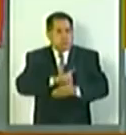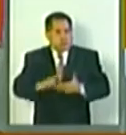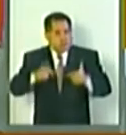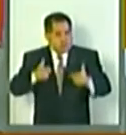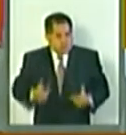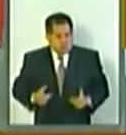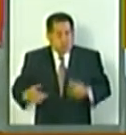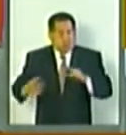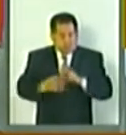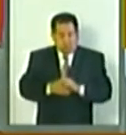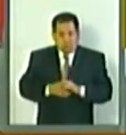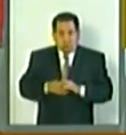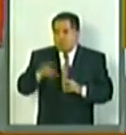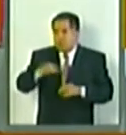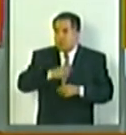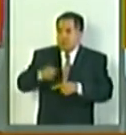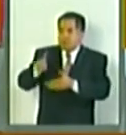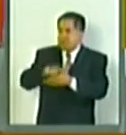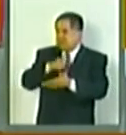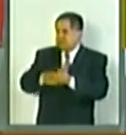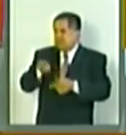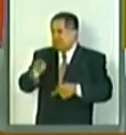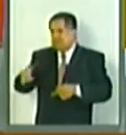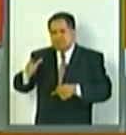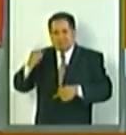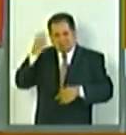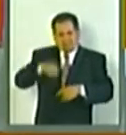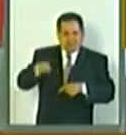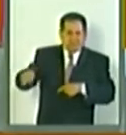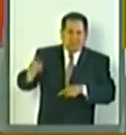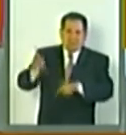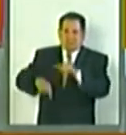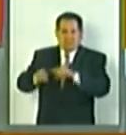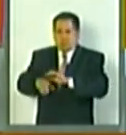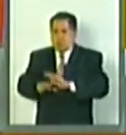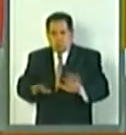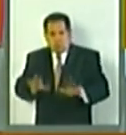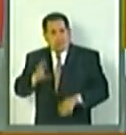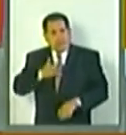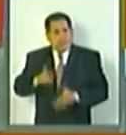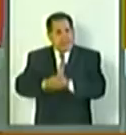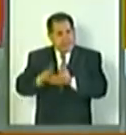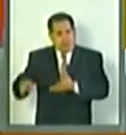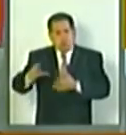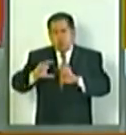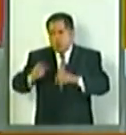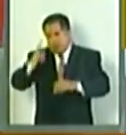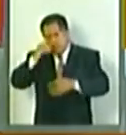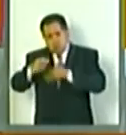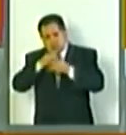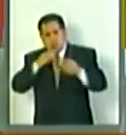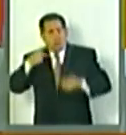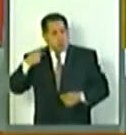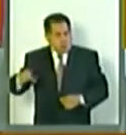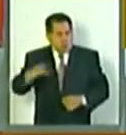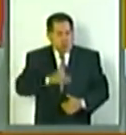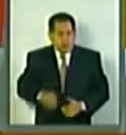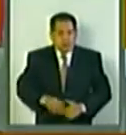humanos, sin criminalizar el derecho de las comunidades a tener medios de comunicación